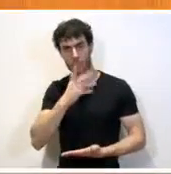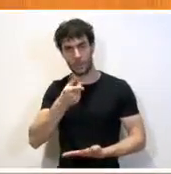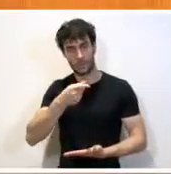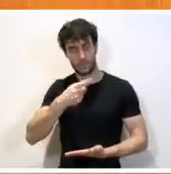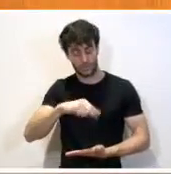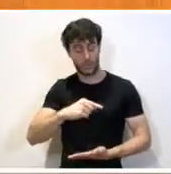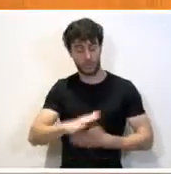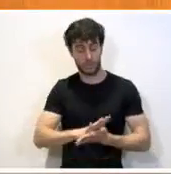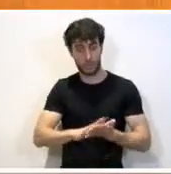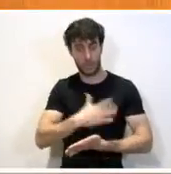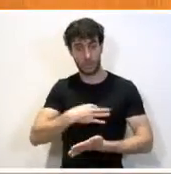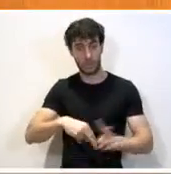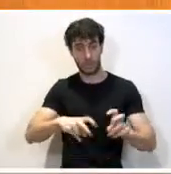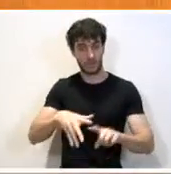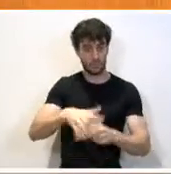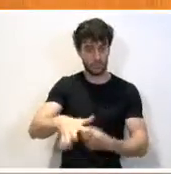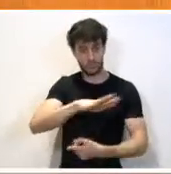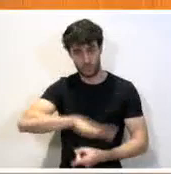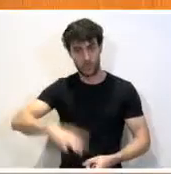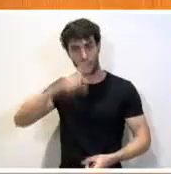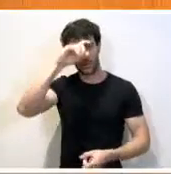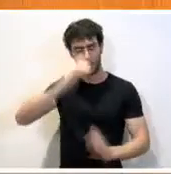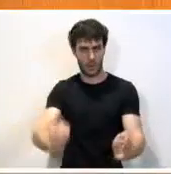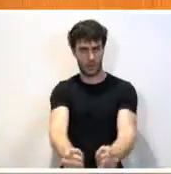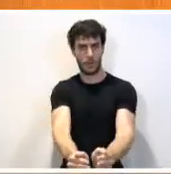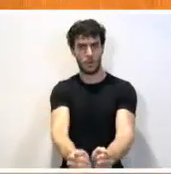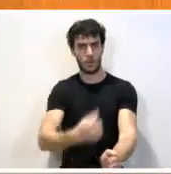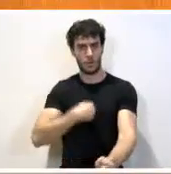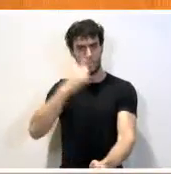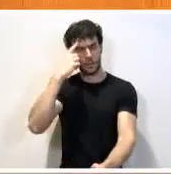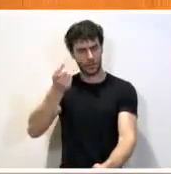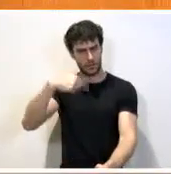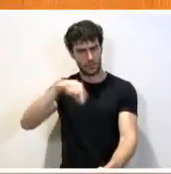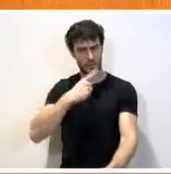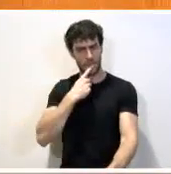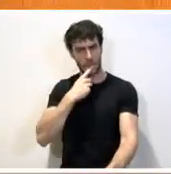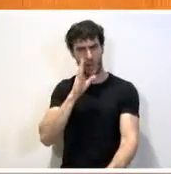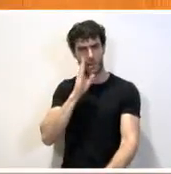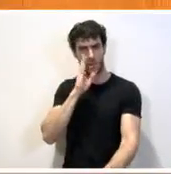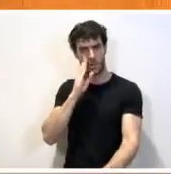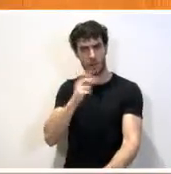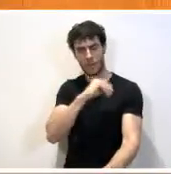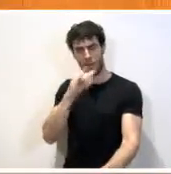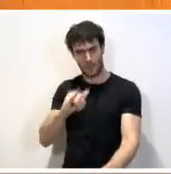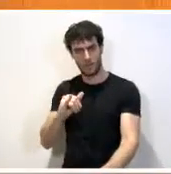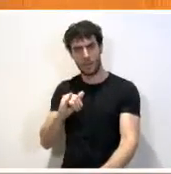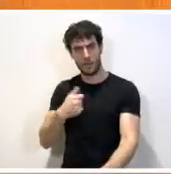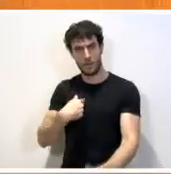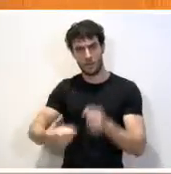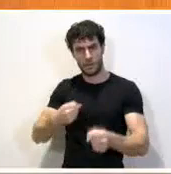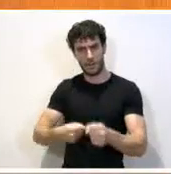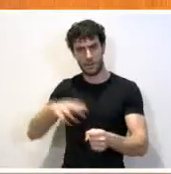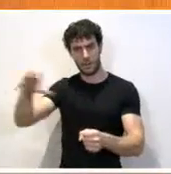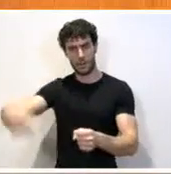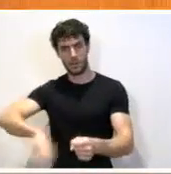podemos hablar de ese entorno rural más pequeño, que supongo que es al que se hacía referencia el señor Aracid. No le voy a poner un coche que recoja